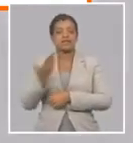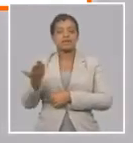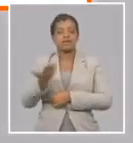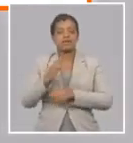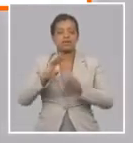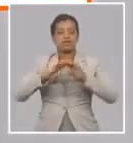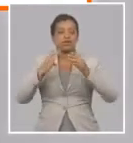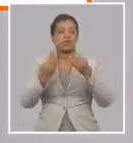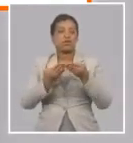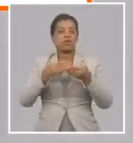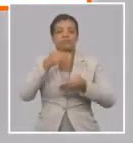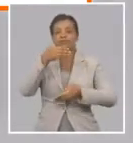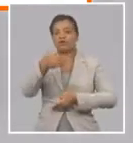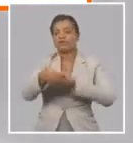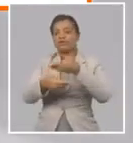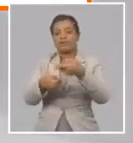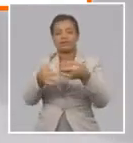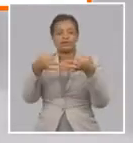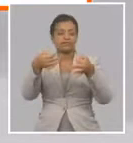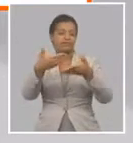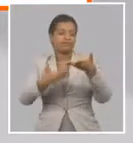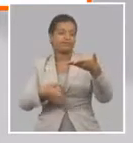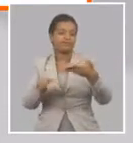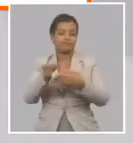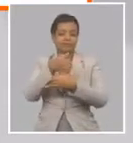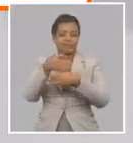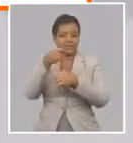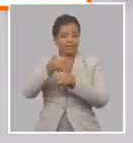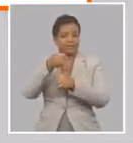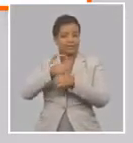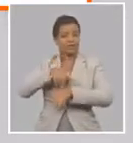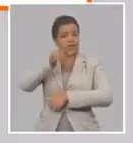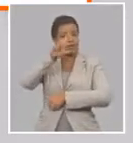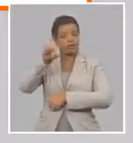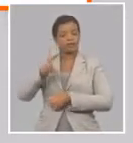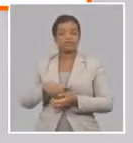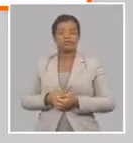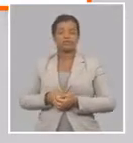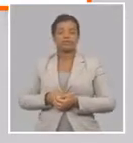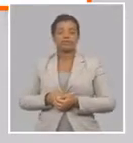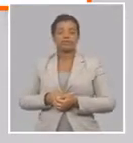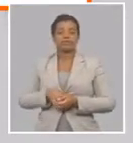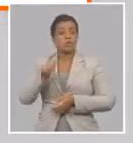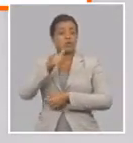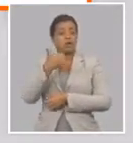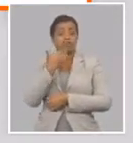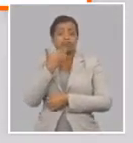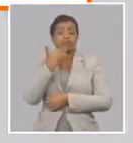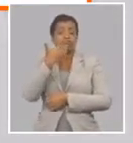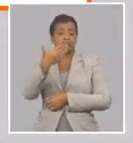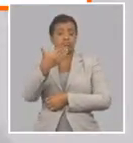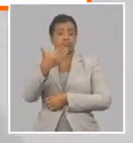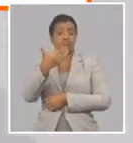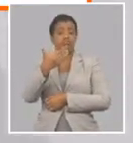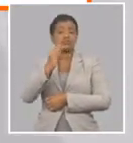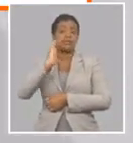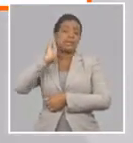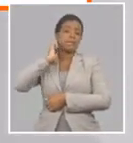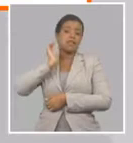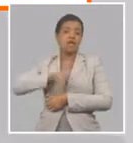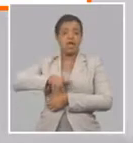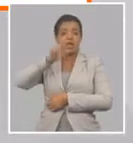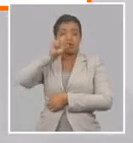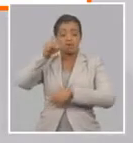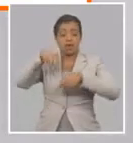todo el proceso de despacho y de atención que realiza la institución mejoramiento de los flujos de las terminales porque estas terminales que se